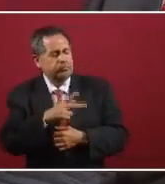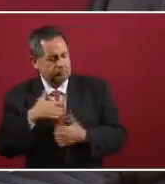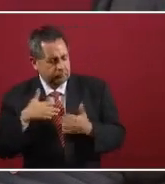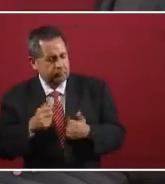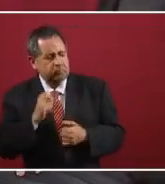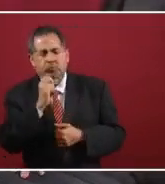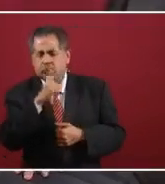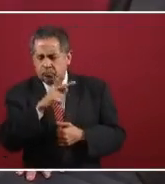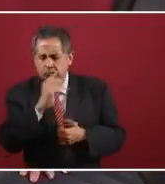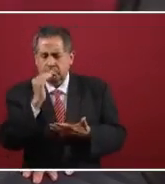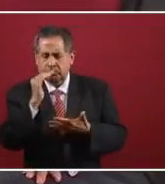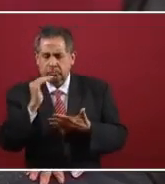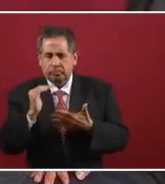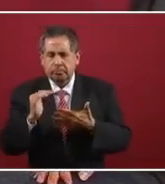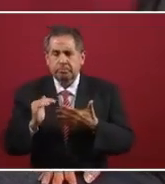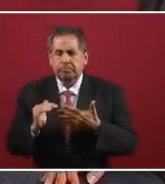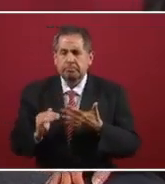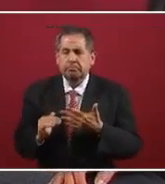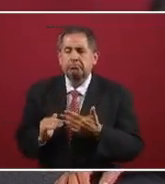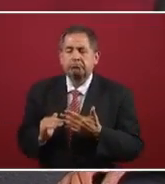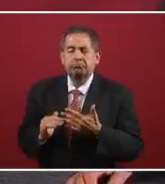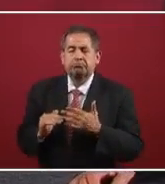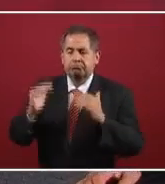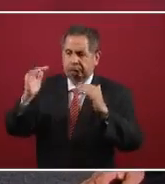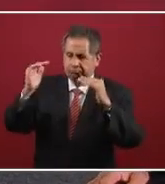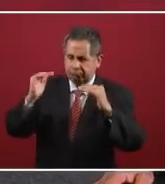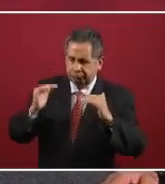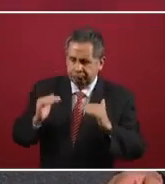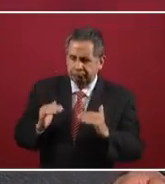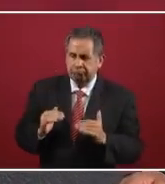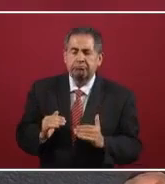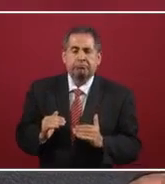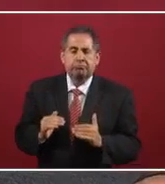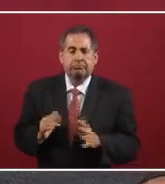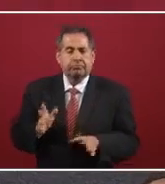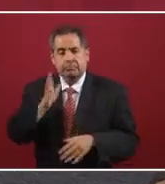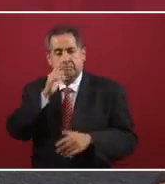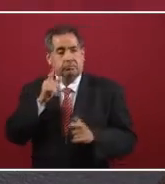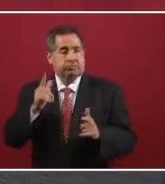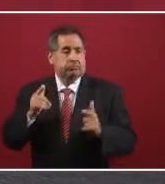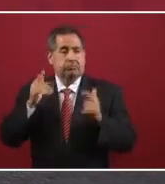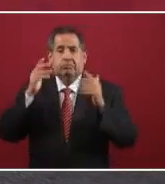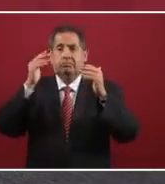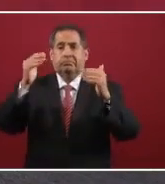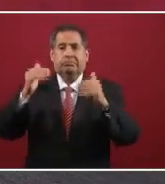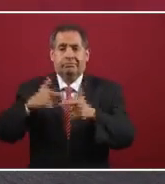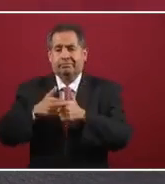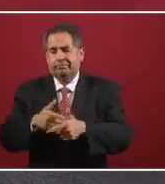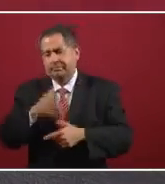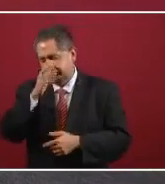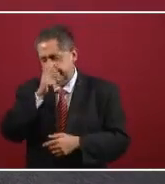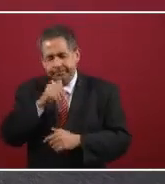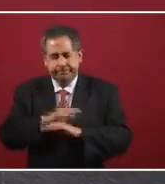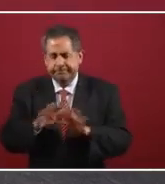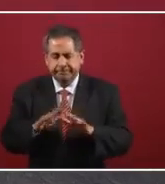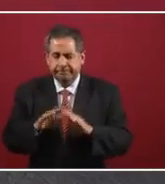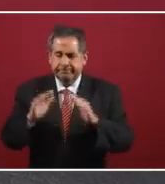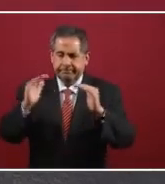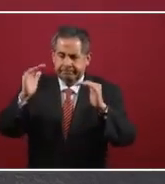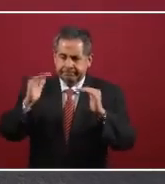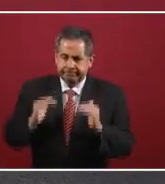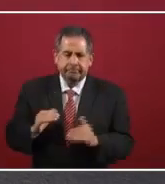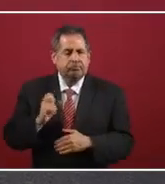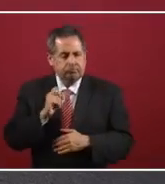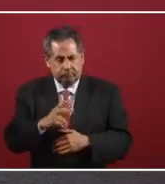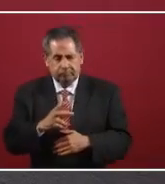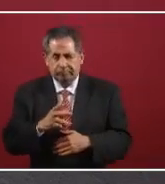sensibles y entendieron que ya no es posible mantener esas